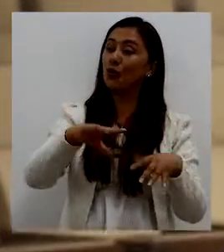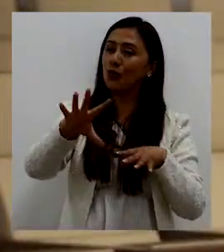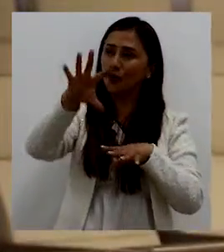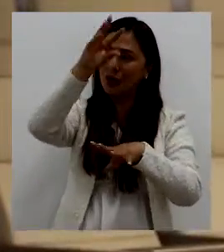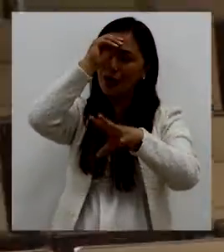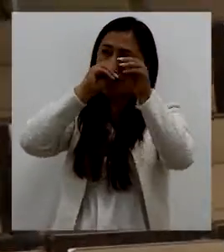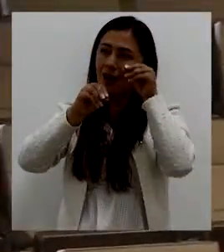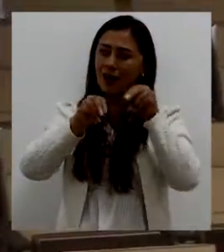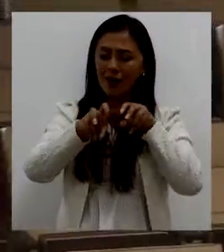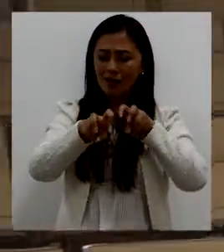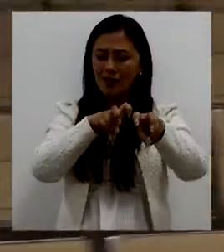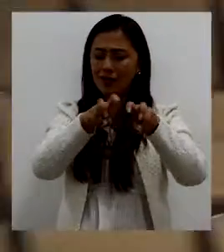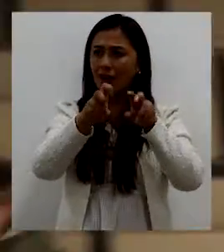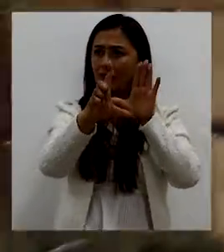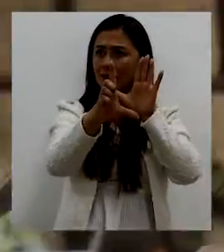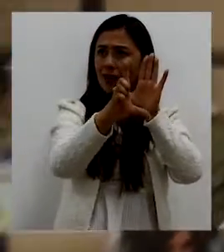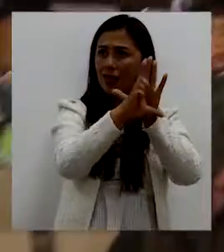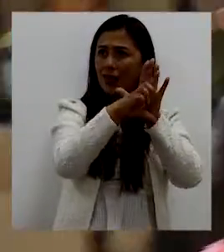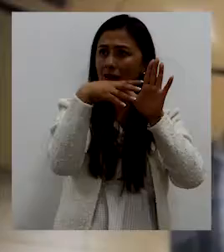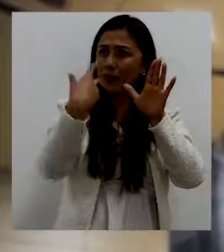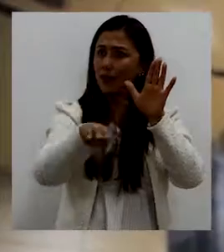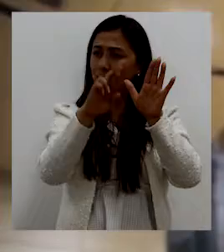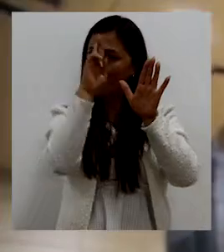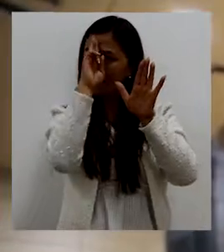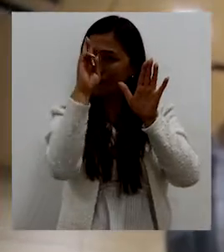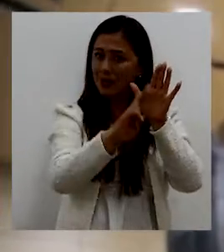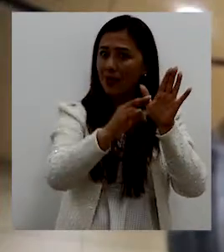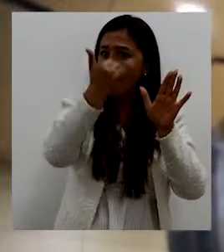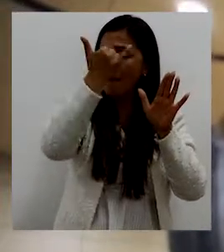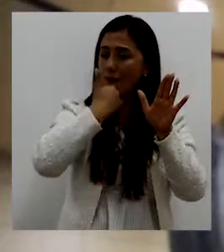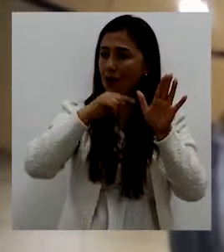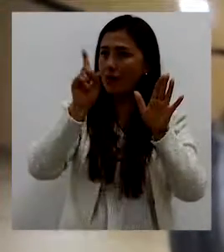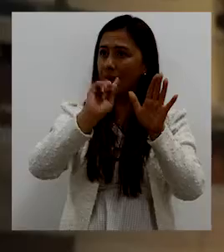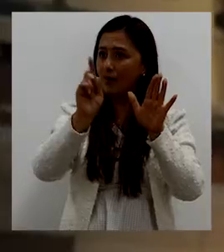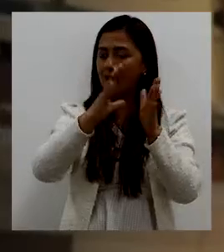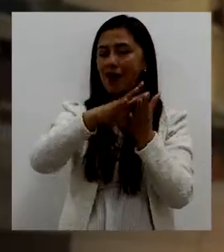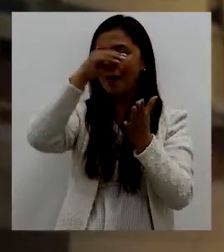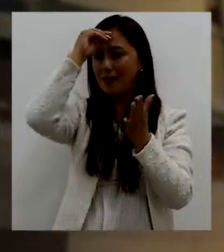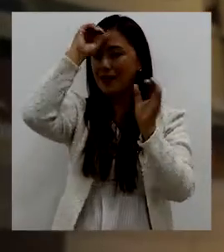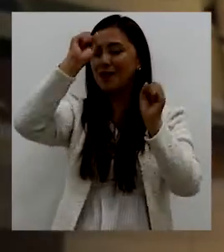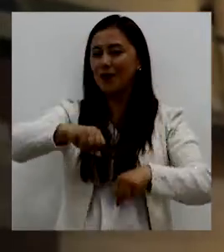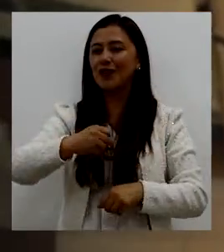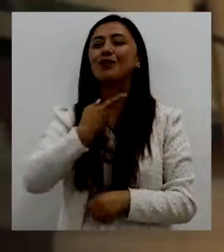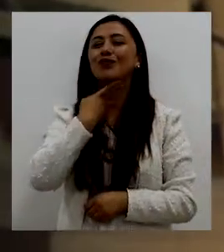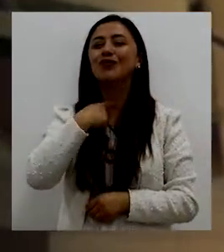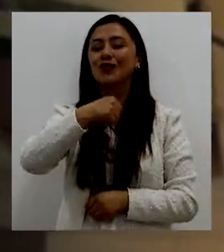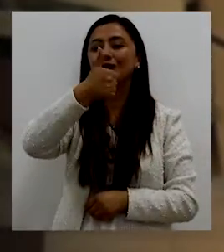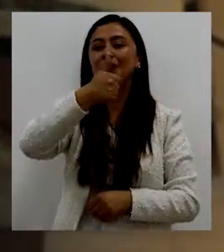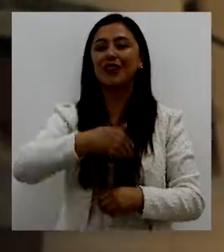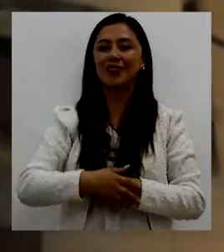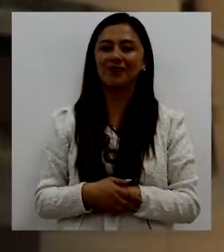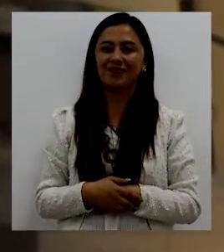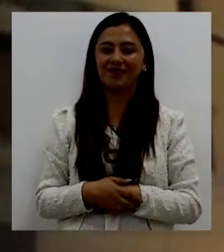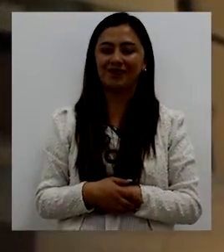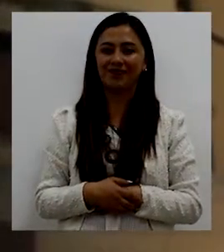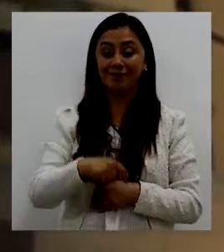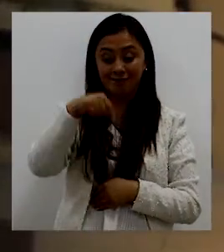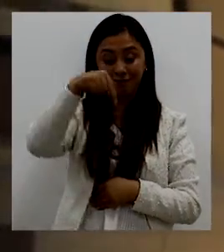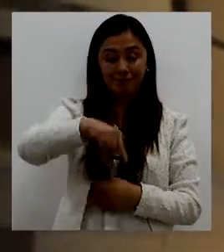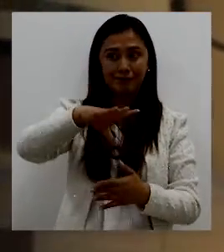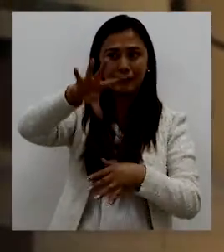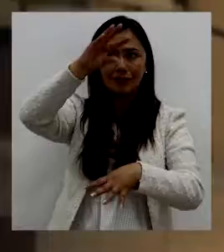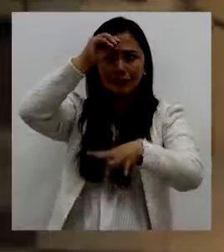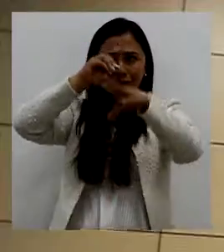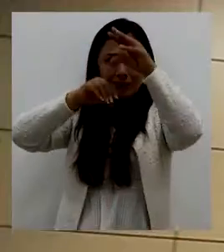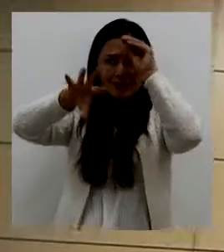normas de tránsito para no cometer errores. Chévere. Yo estoy